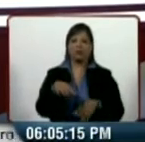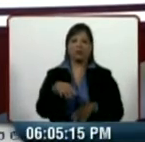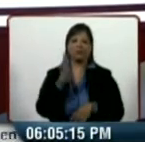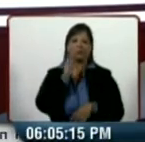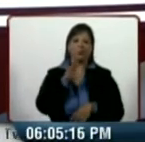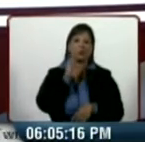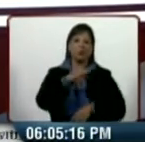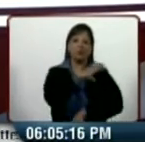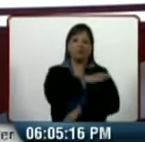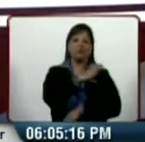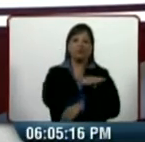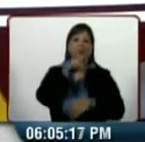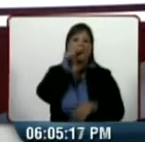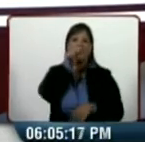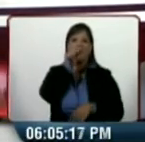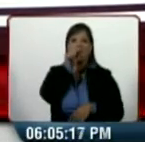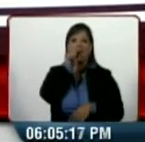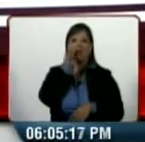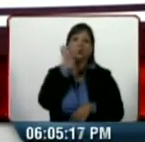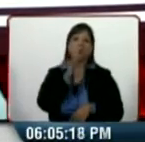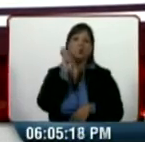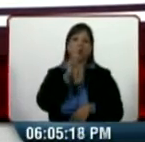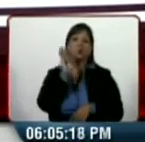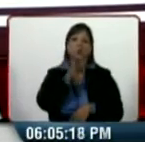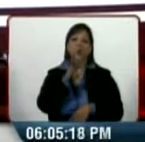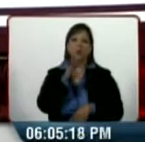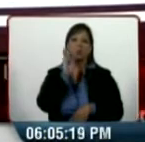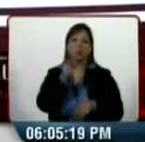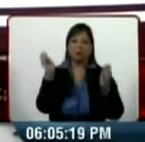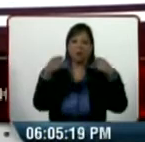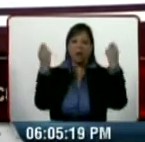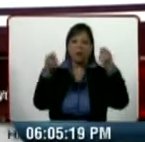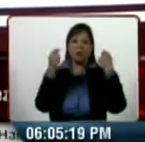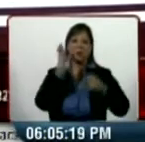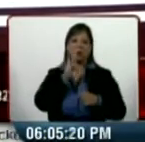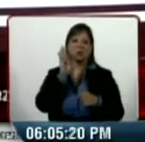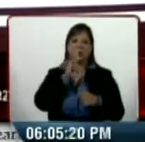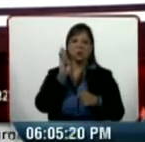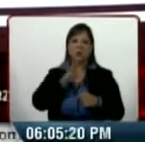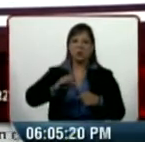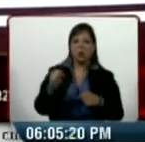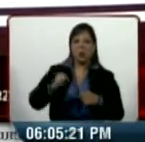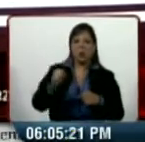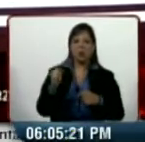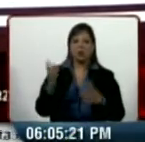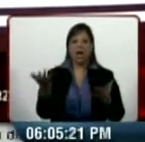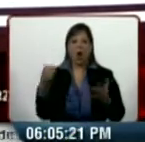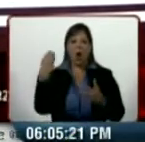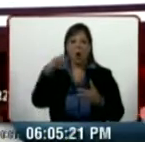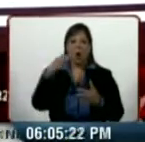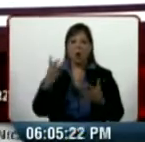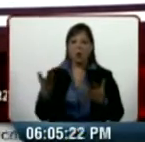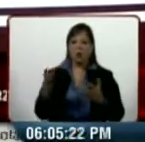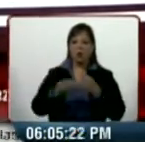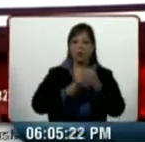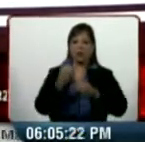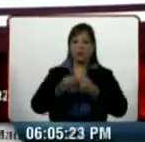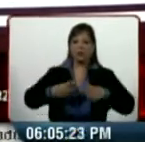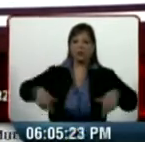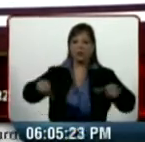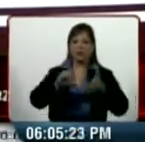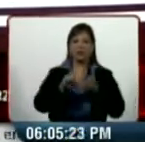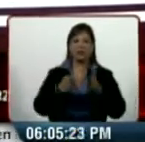aquellos escultores de las campañas sucias campañas sucias de horas laborales de bogotá campañas que han enlodado y